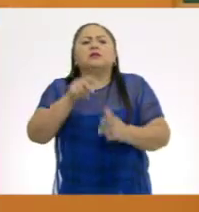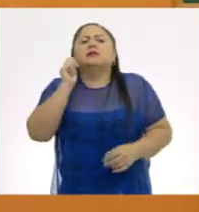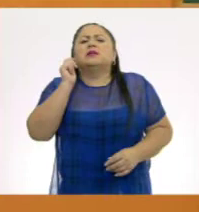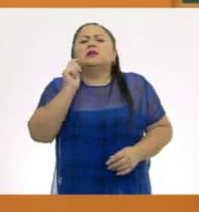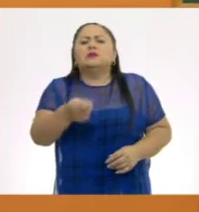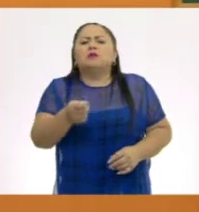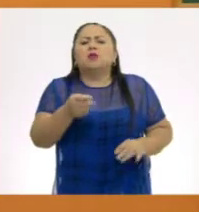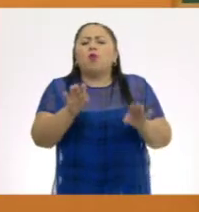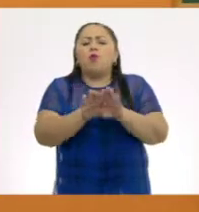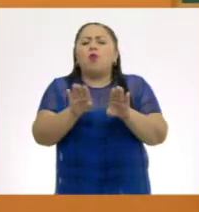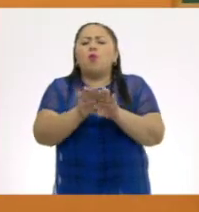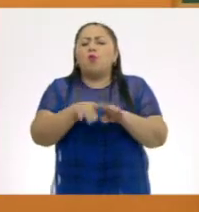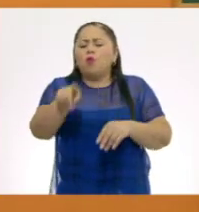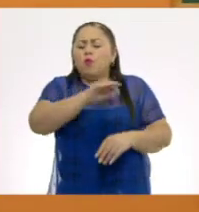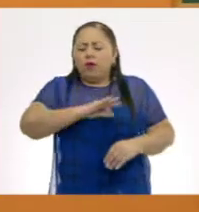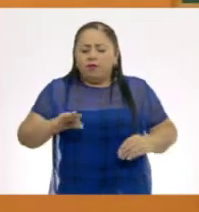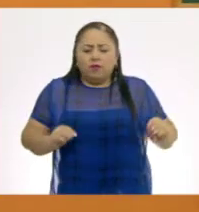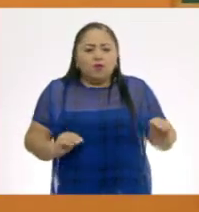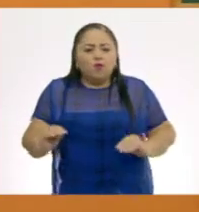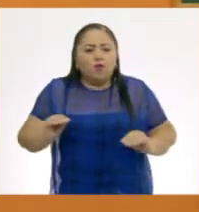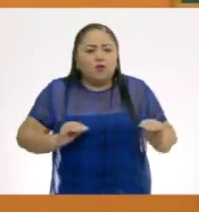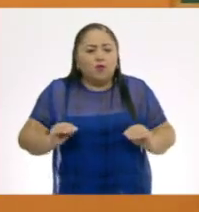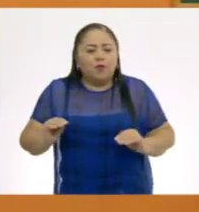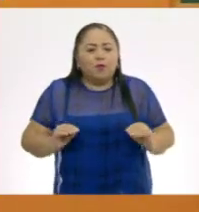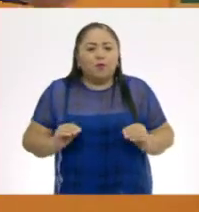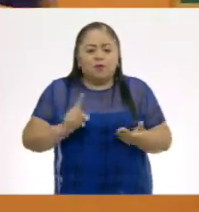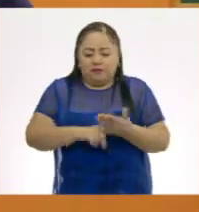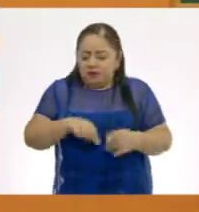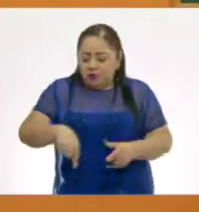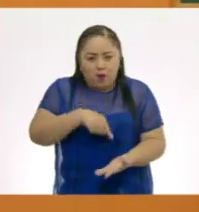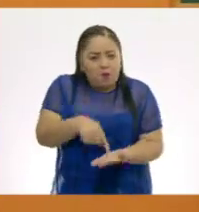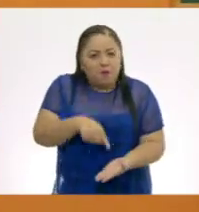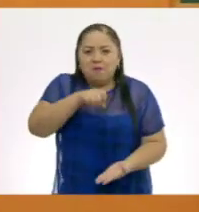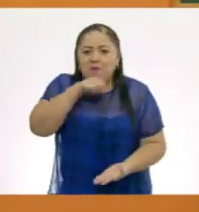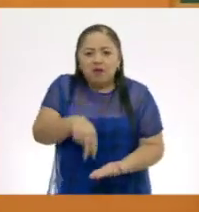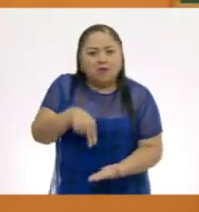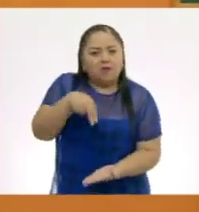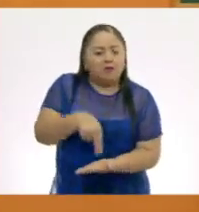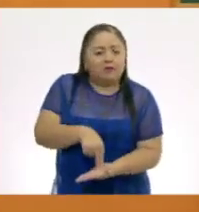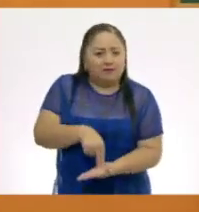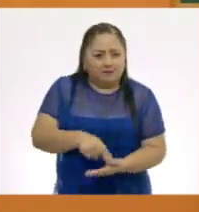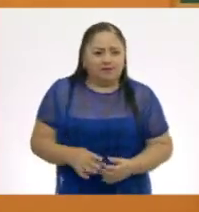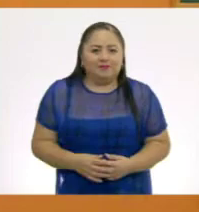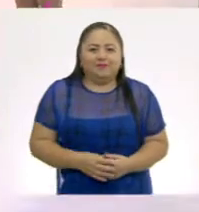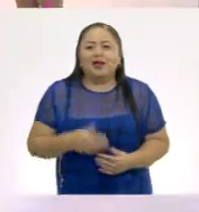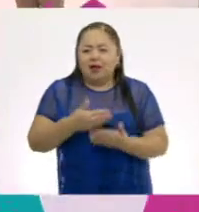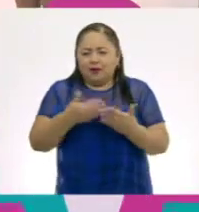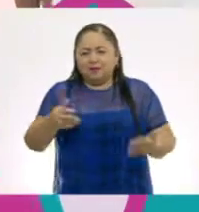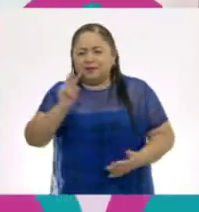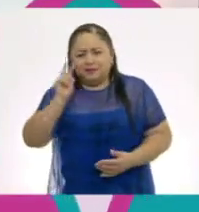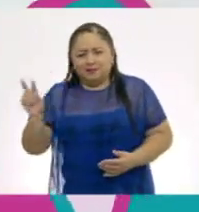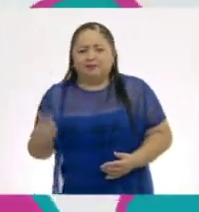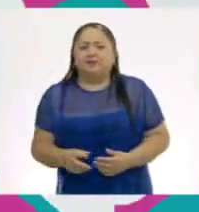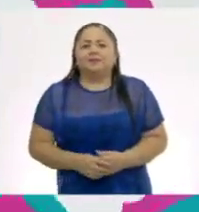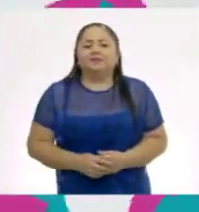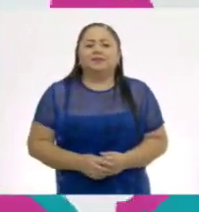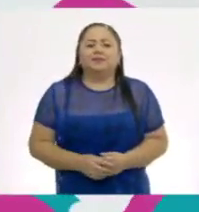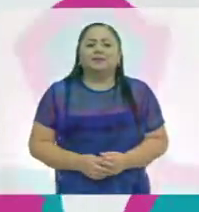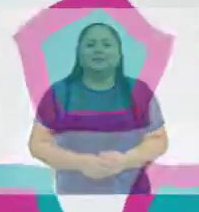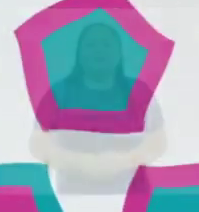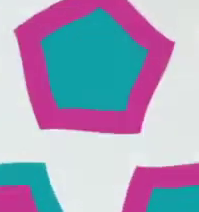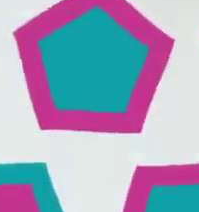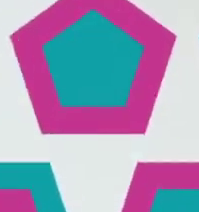sobre cómo podemos movernos en nuestro espacio personal. Ahí vamos a ver. Vamos a ver.